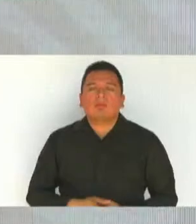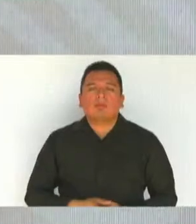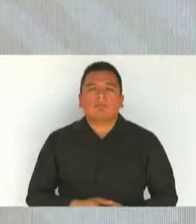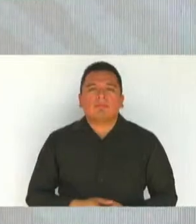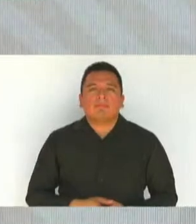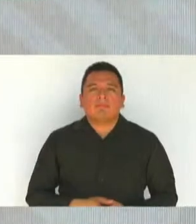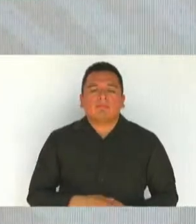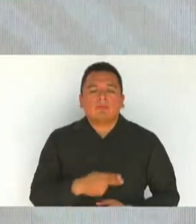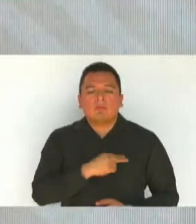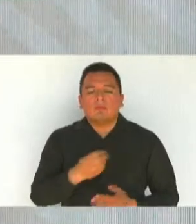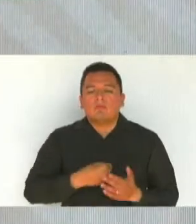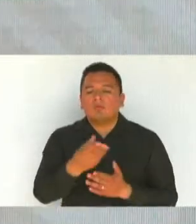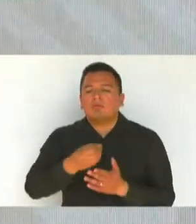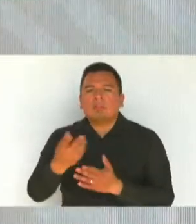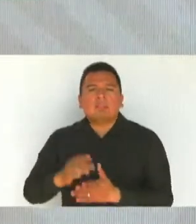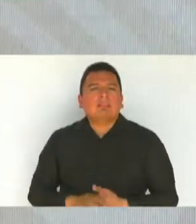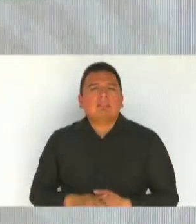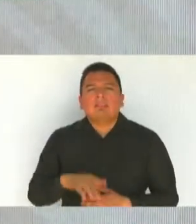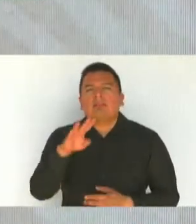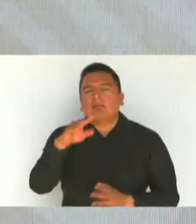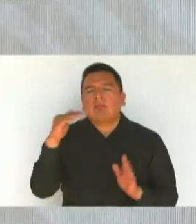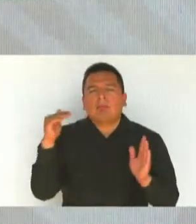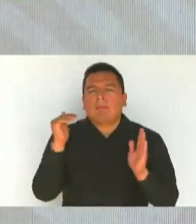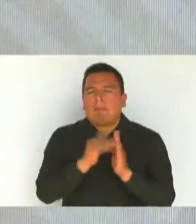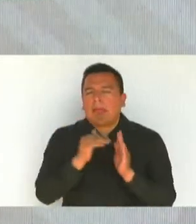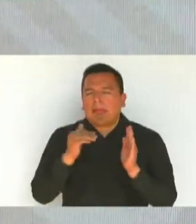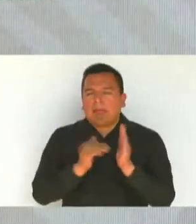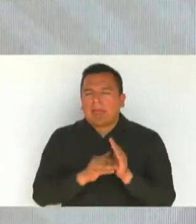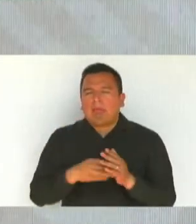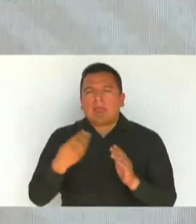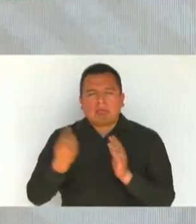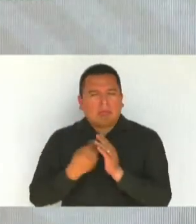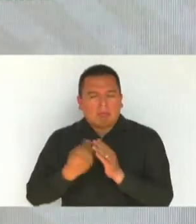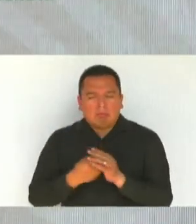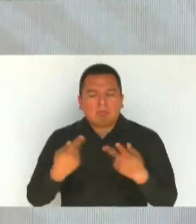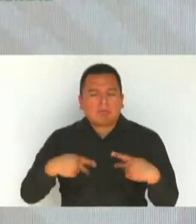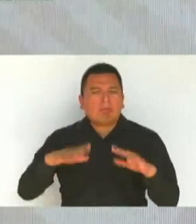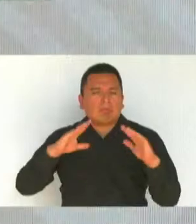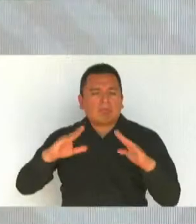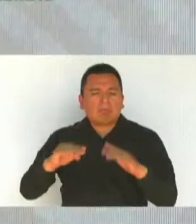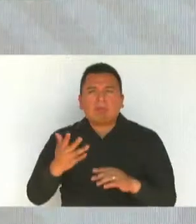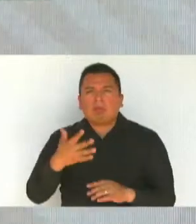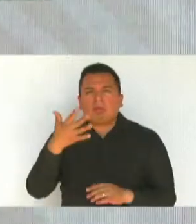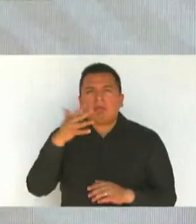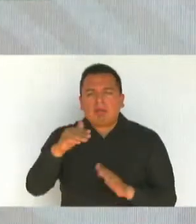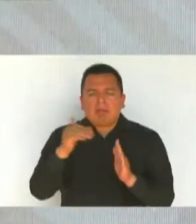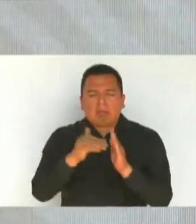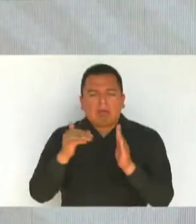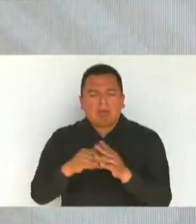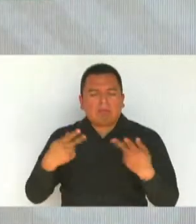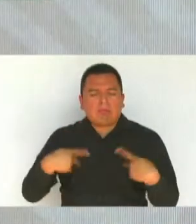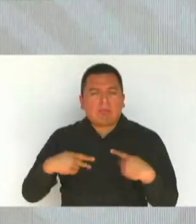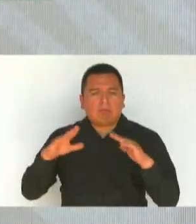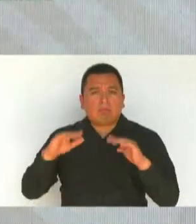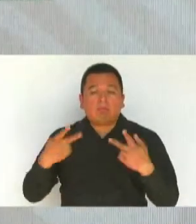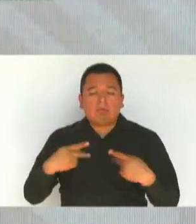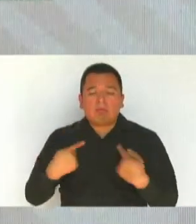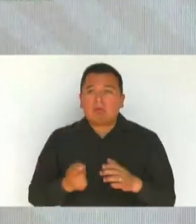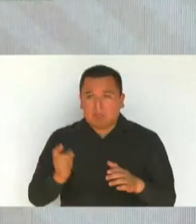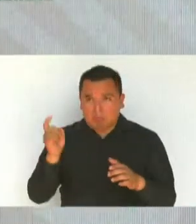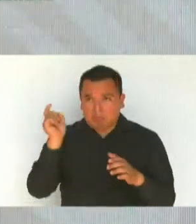19.5 millones de cursos que beneficiaron a más de 10 millones de personas. O sea, cada persona que entró a nuestra